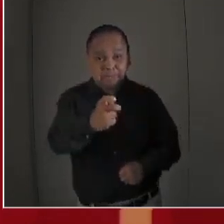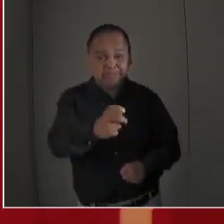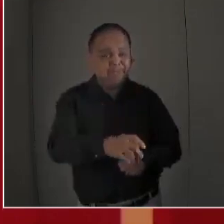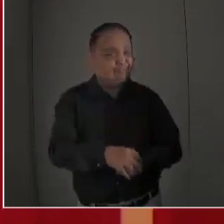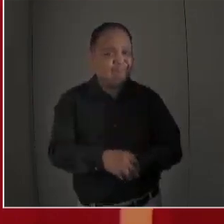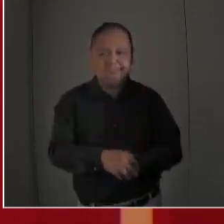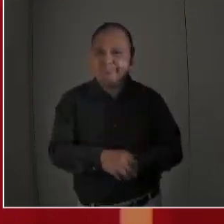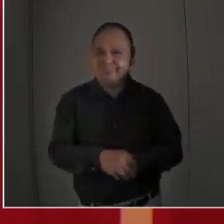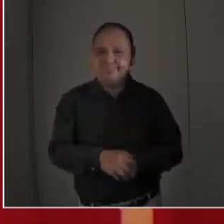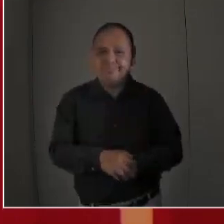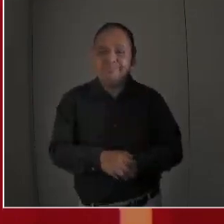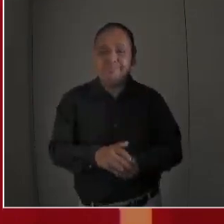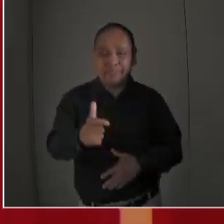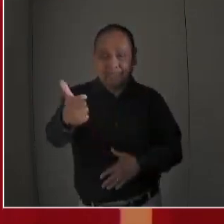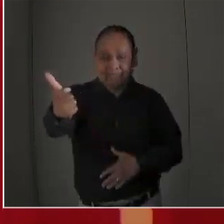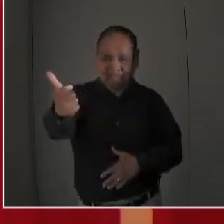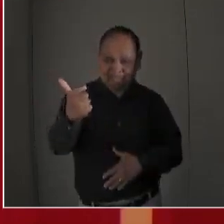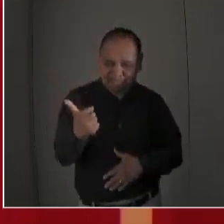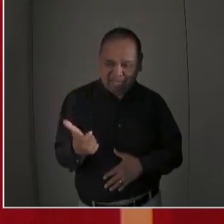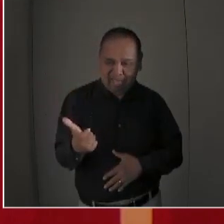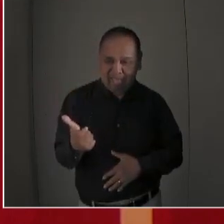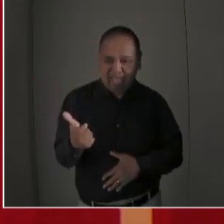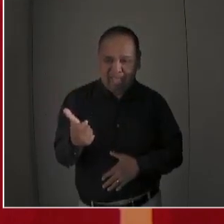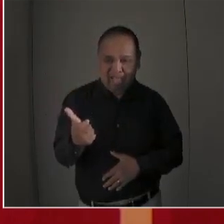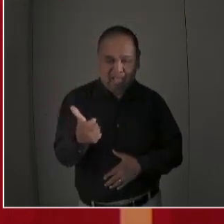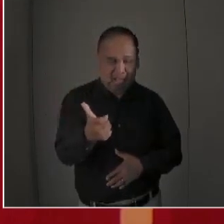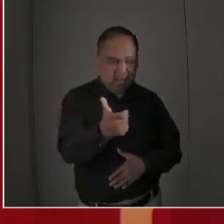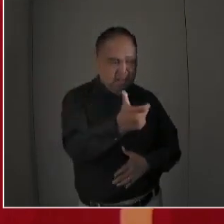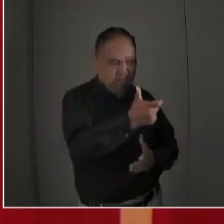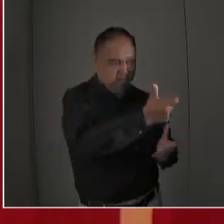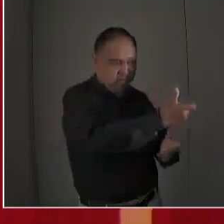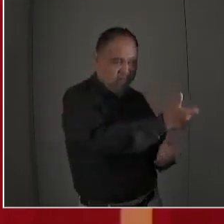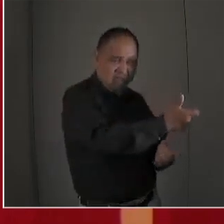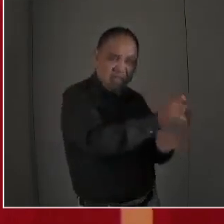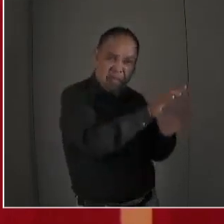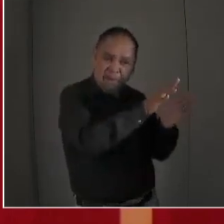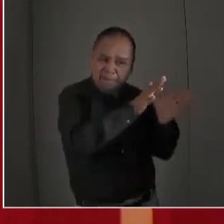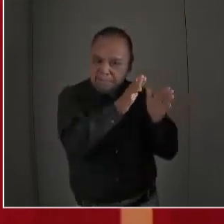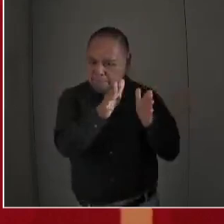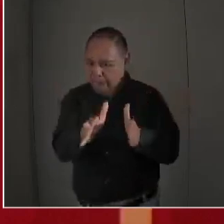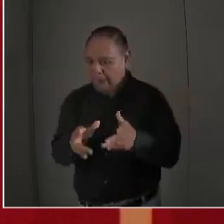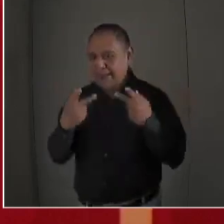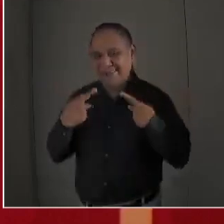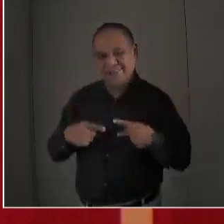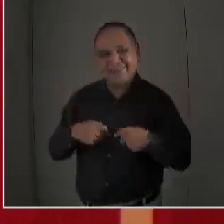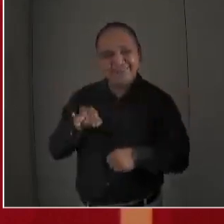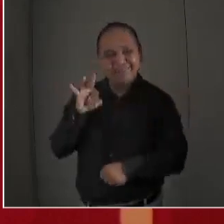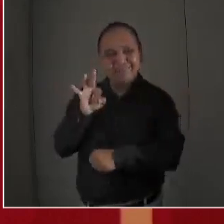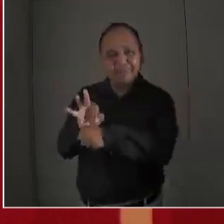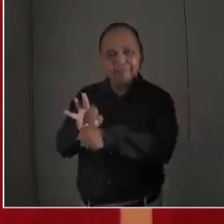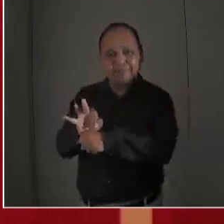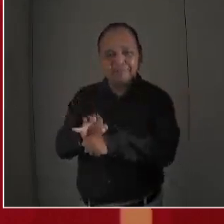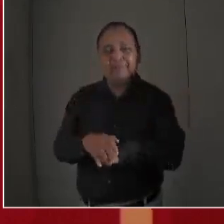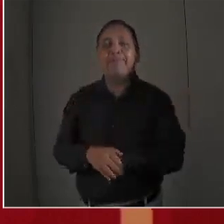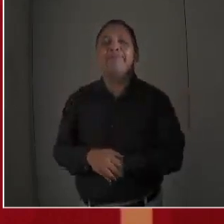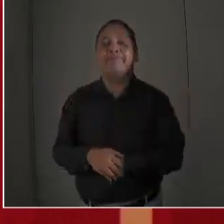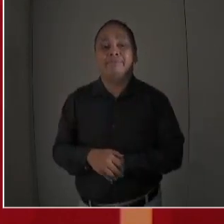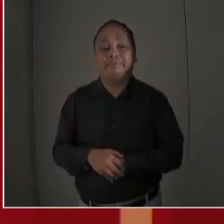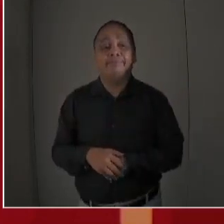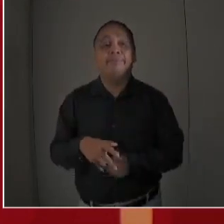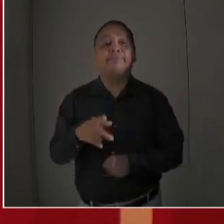reorientar todos esos recursos al bienestar de la gente. A no crear